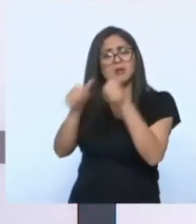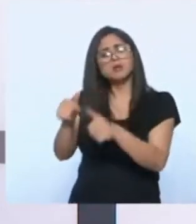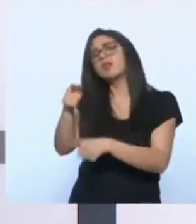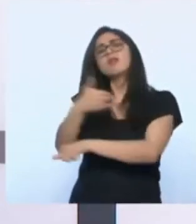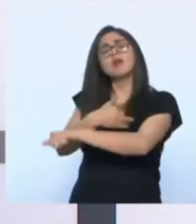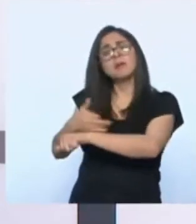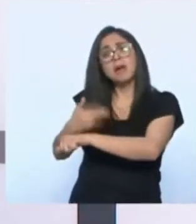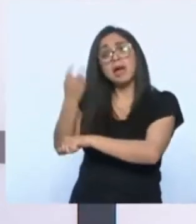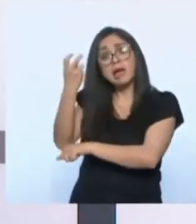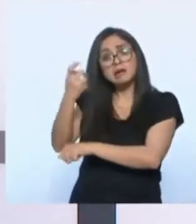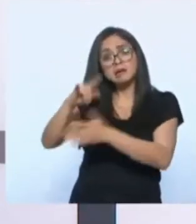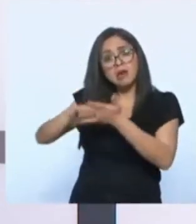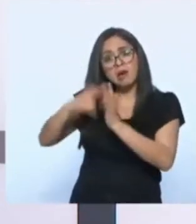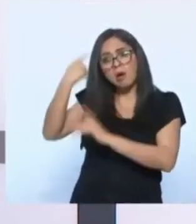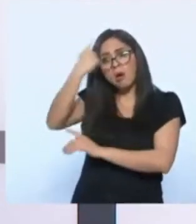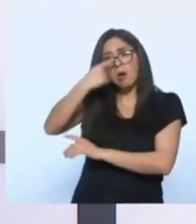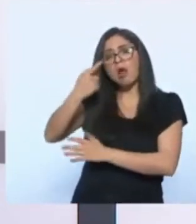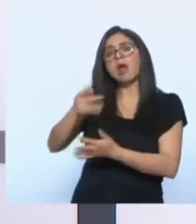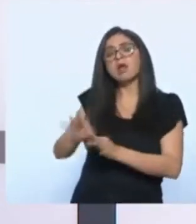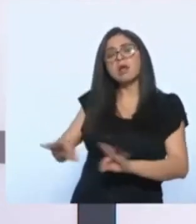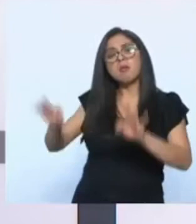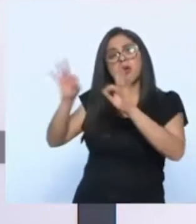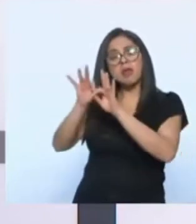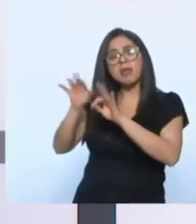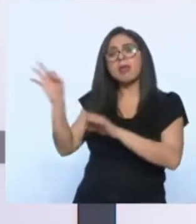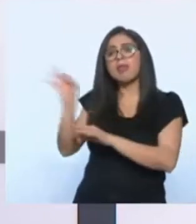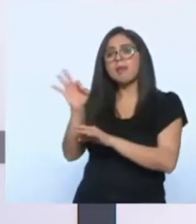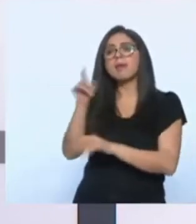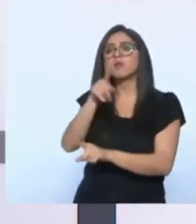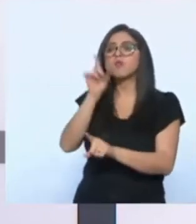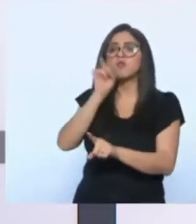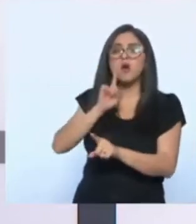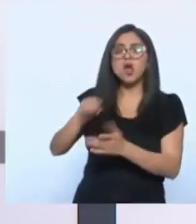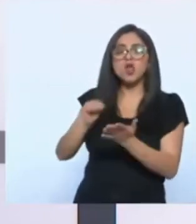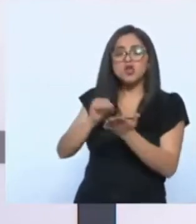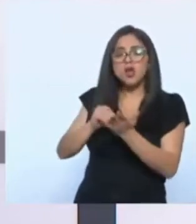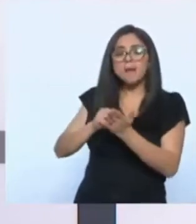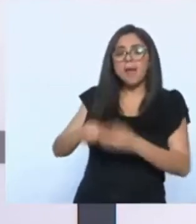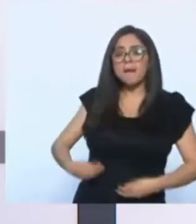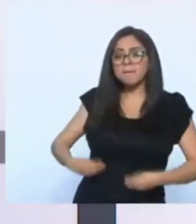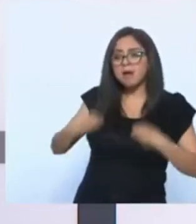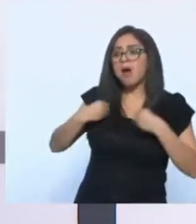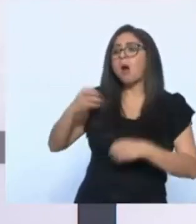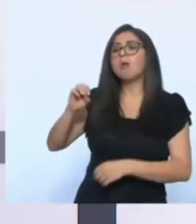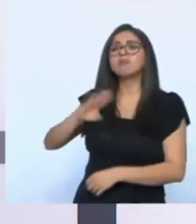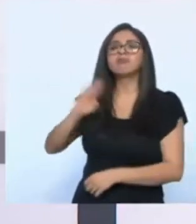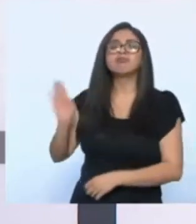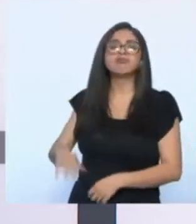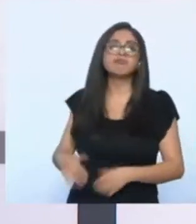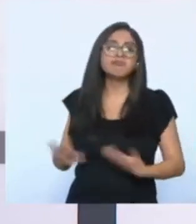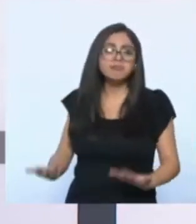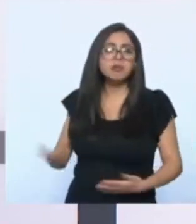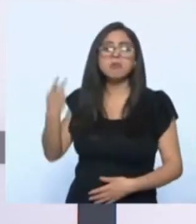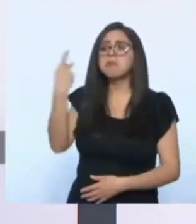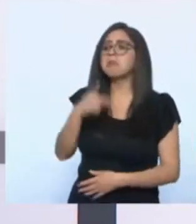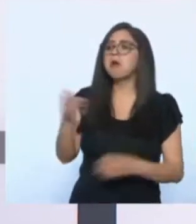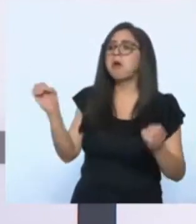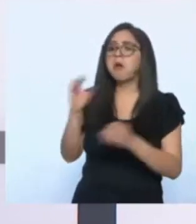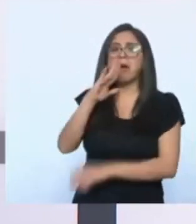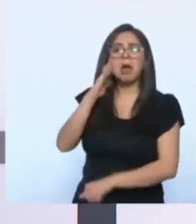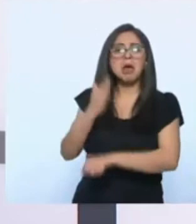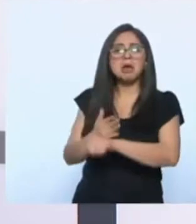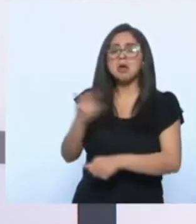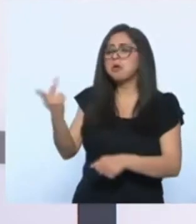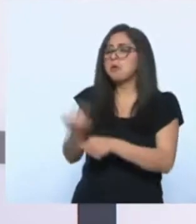vitales para una mujer, porque es la diferencia muchas veces entre vivir y morir. Y no está penado y no pasa nada y